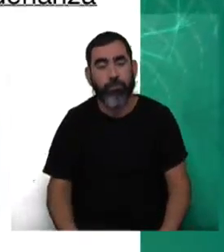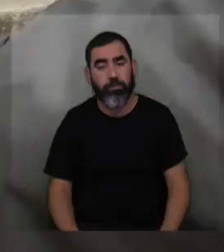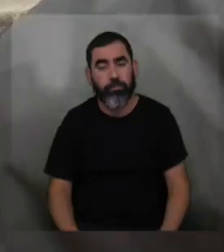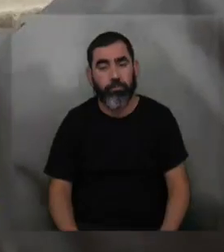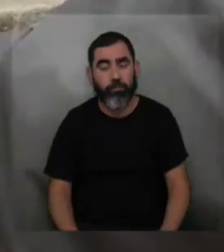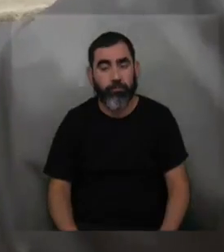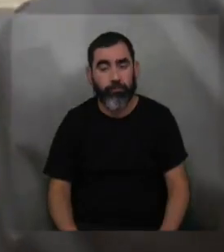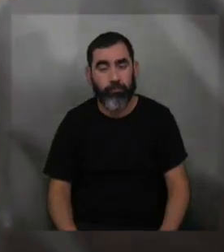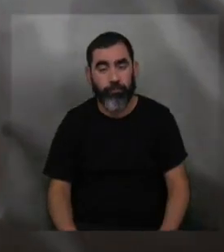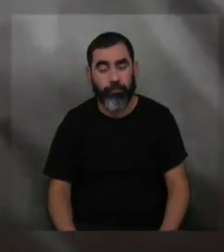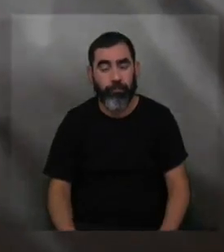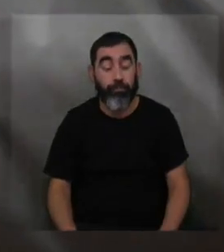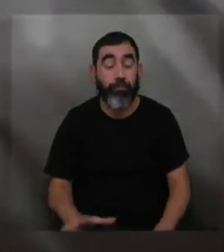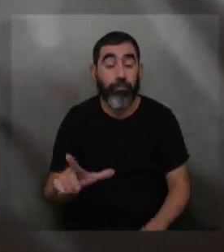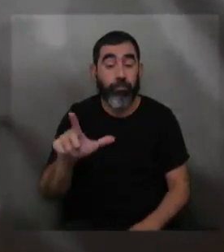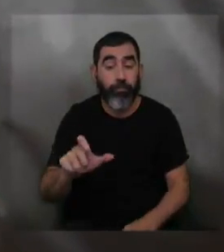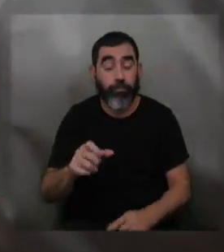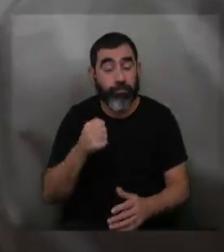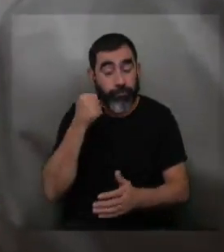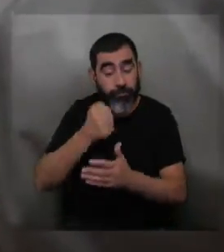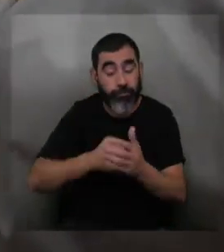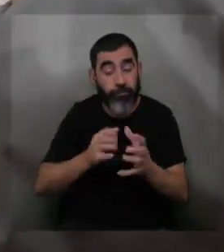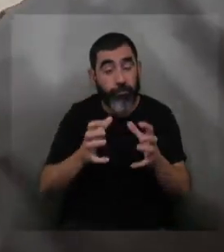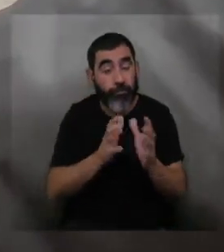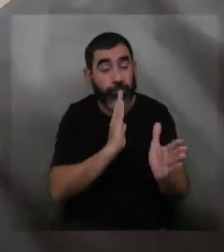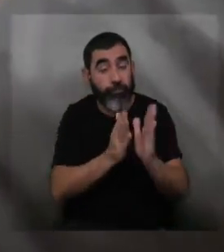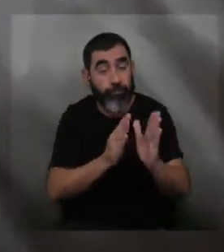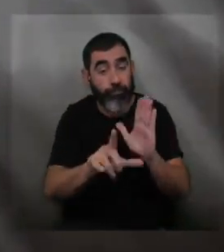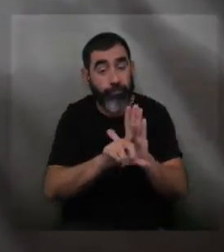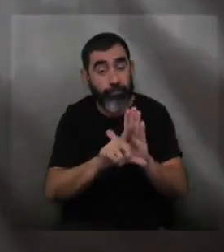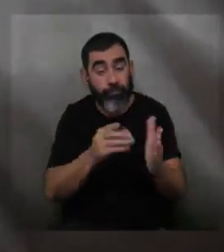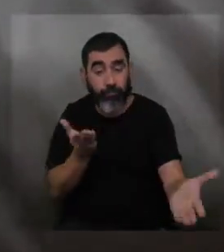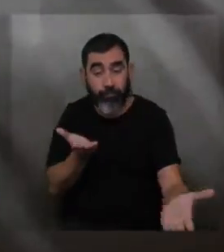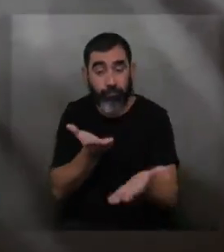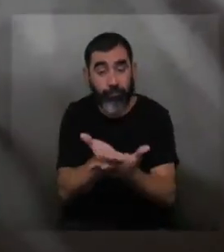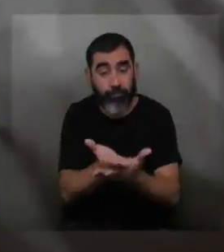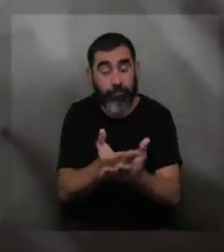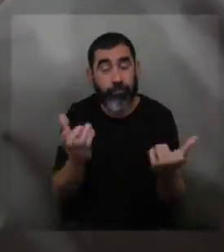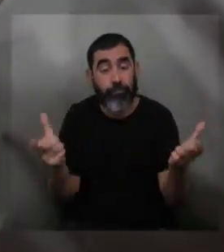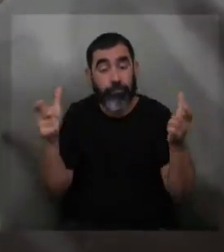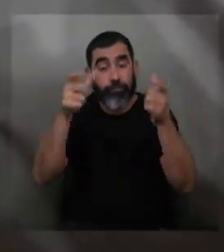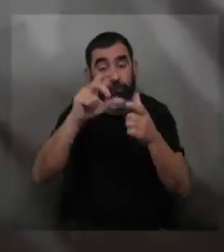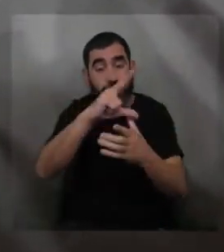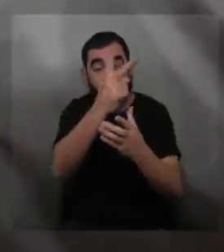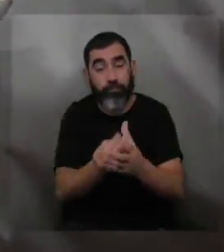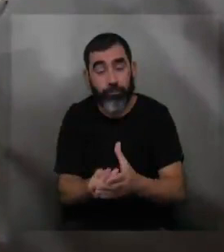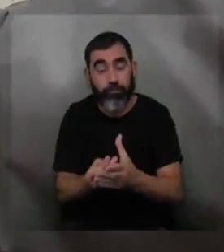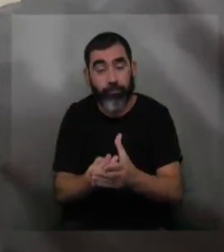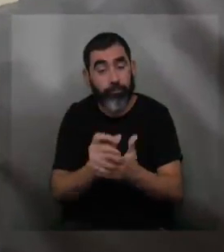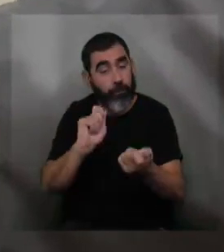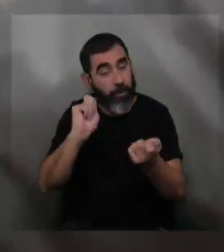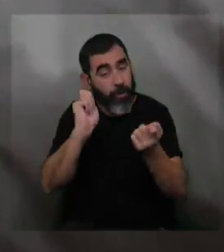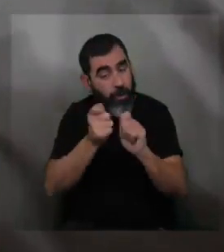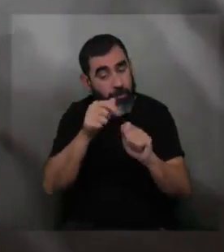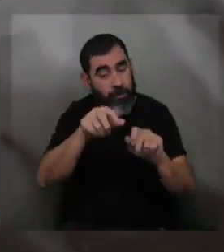desproporcionada. Nosotros, por supuesto, estamos trabajando con el equipo jurídico para hacer un recurso de revocación y que el Codicen de la ANEP tome